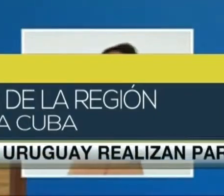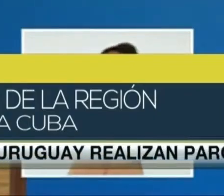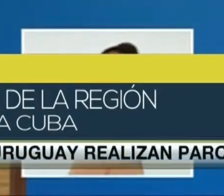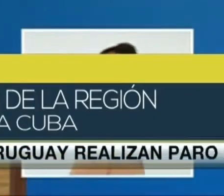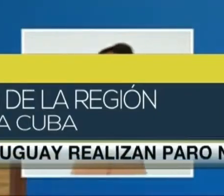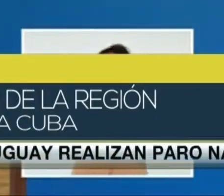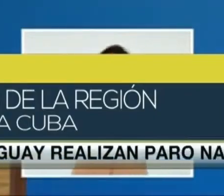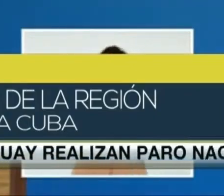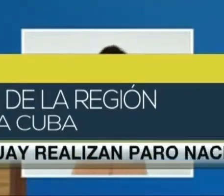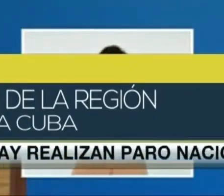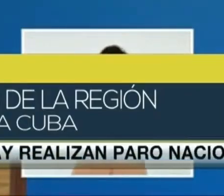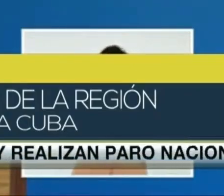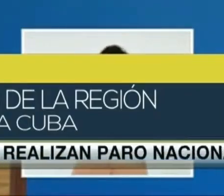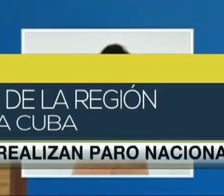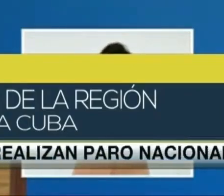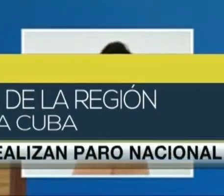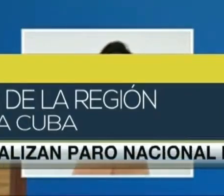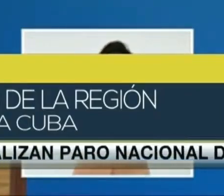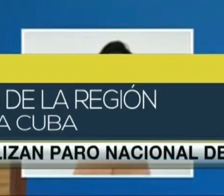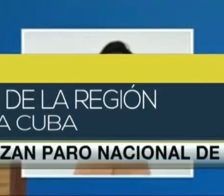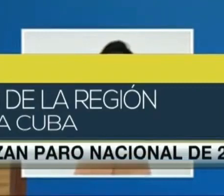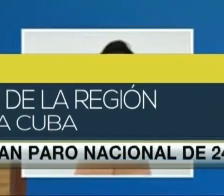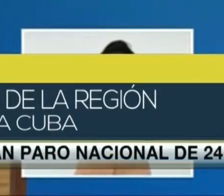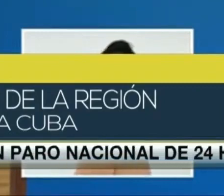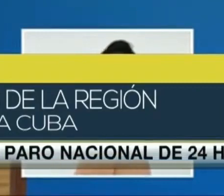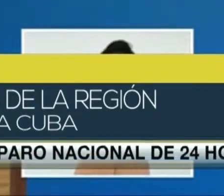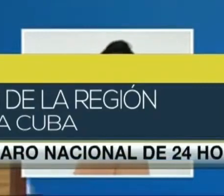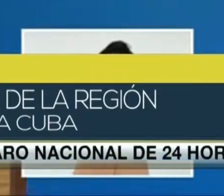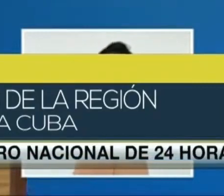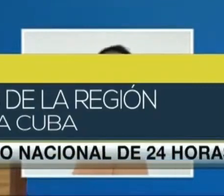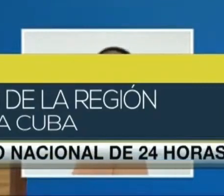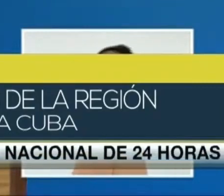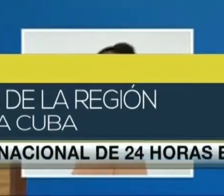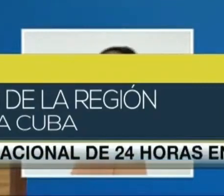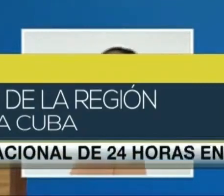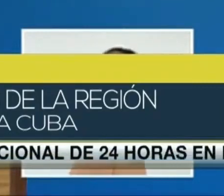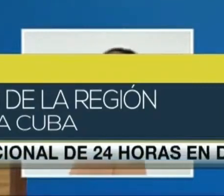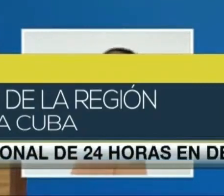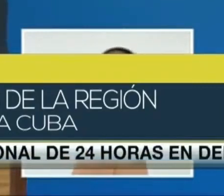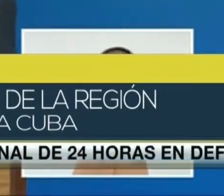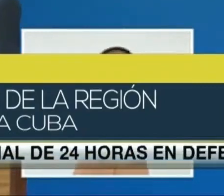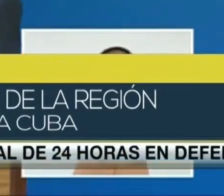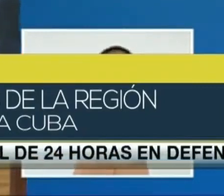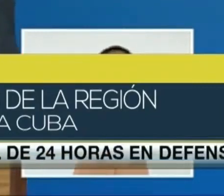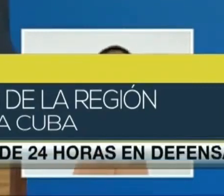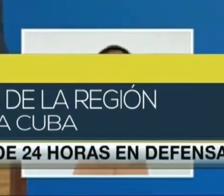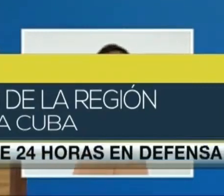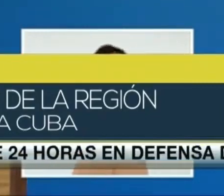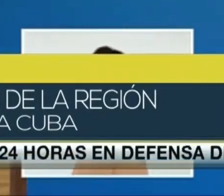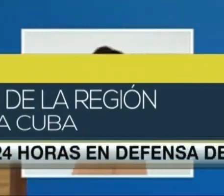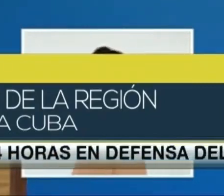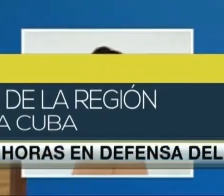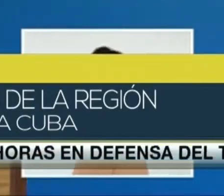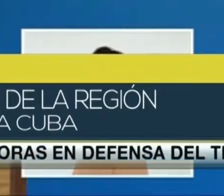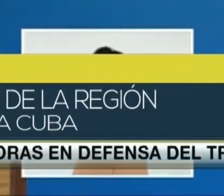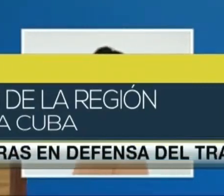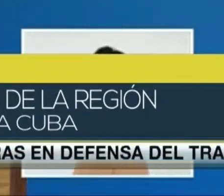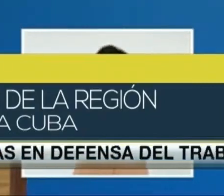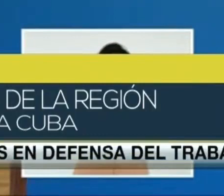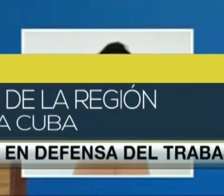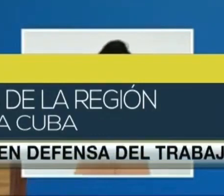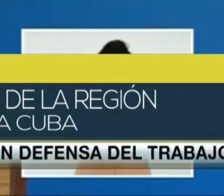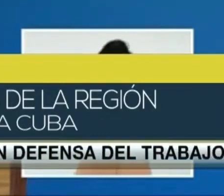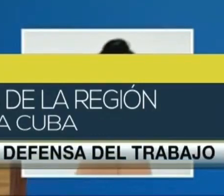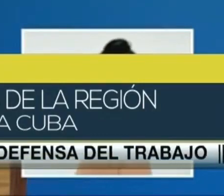investigación de las agencias de aplicación de la ley, 3 años, 4 años de las agencias de aplicación de la ley de los Estados